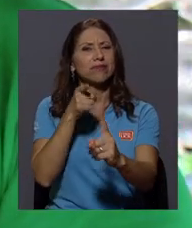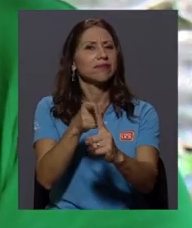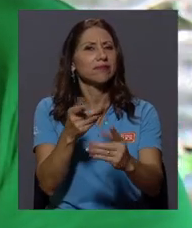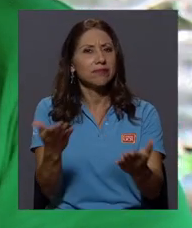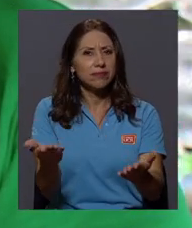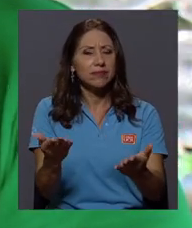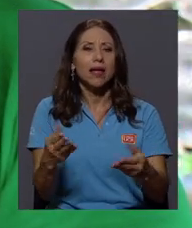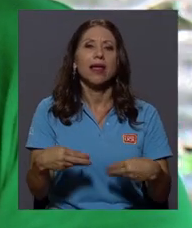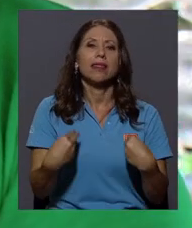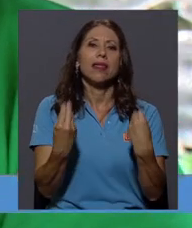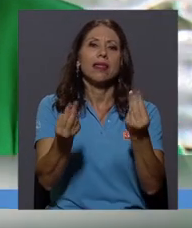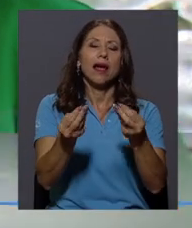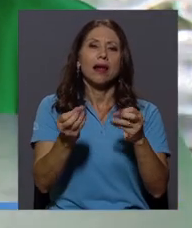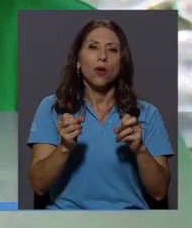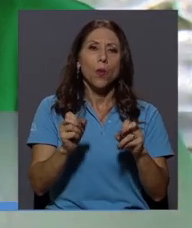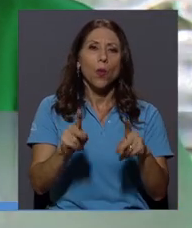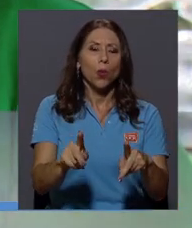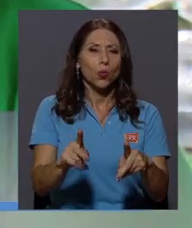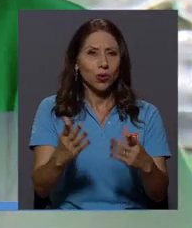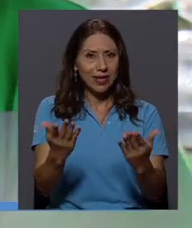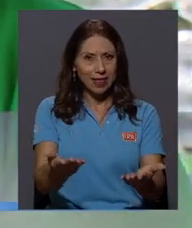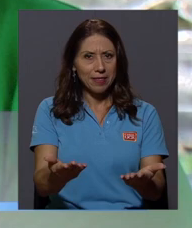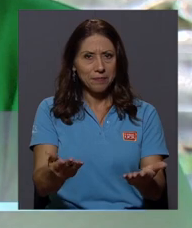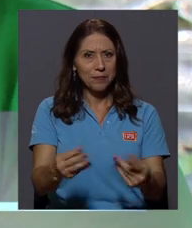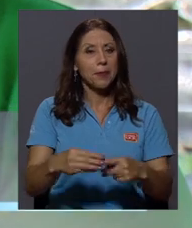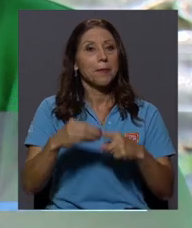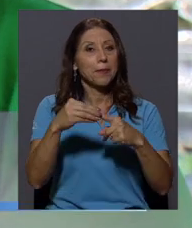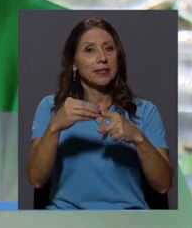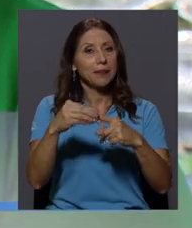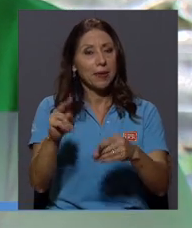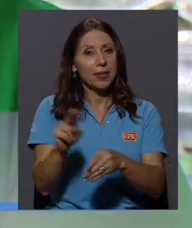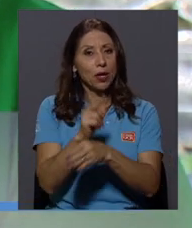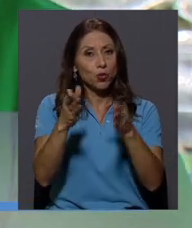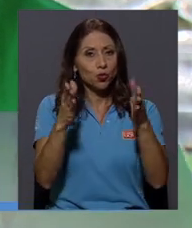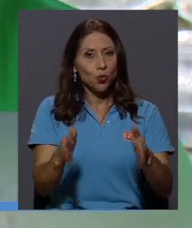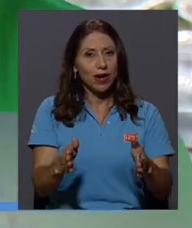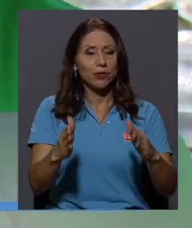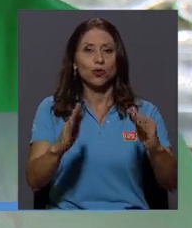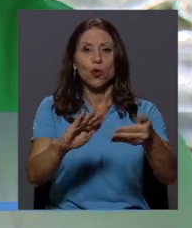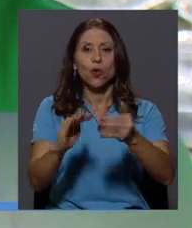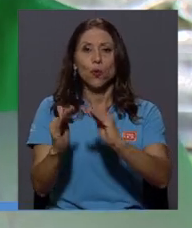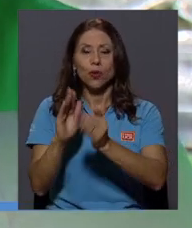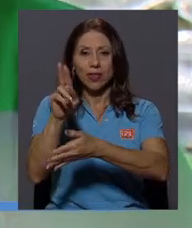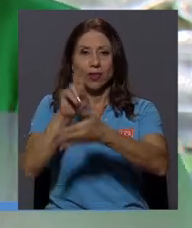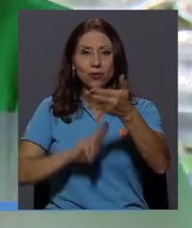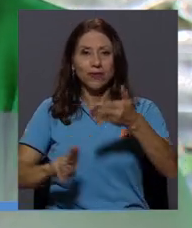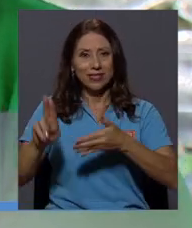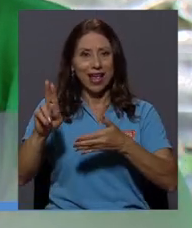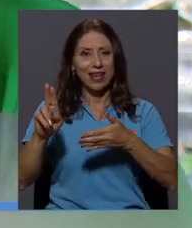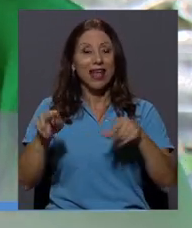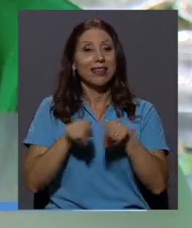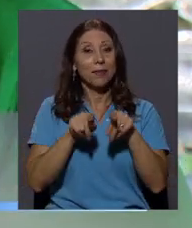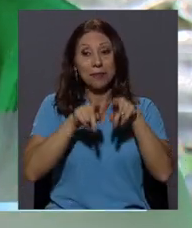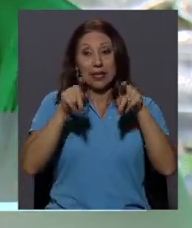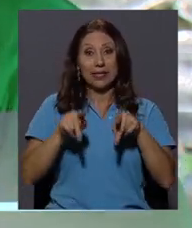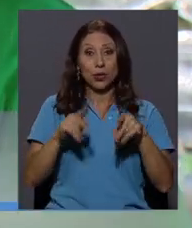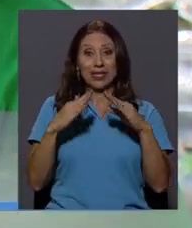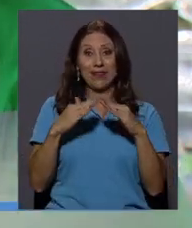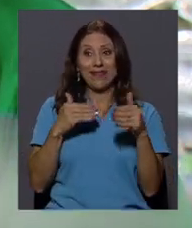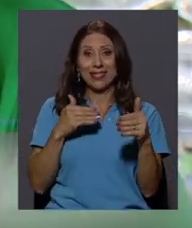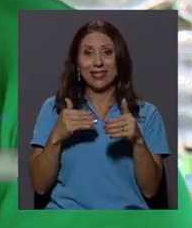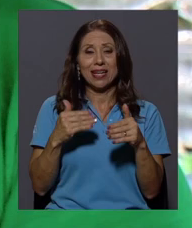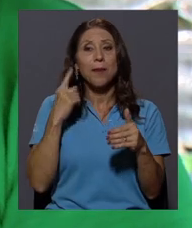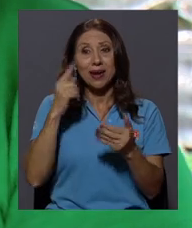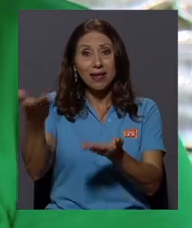de brindarle un espacio principalmente a los usuarios, ¿verdad?, a la comunidad universitaria y vecinos para que traigan